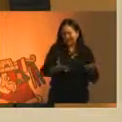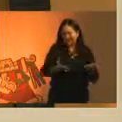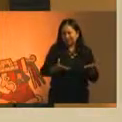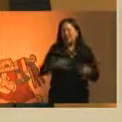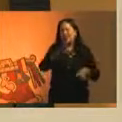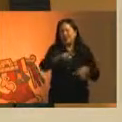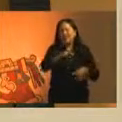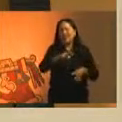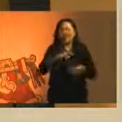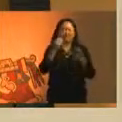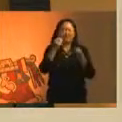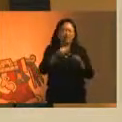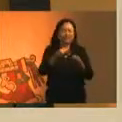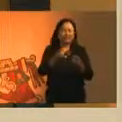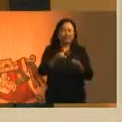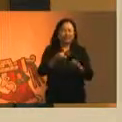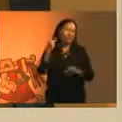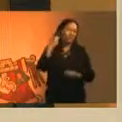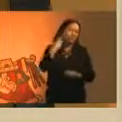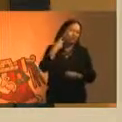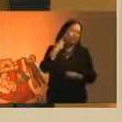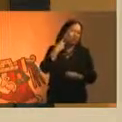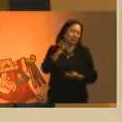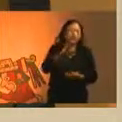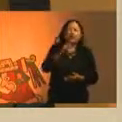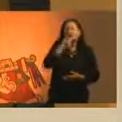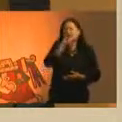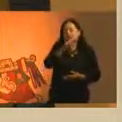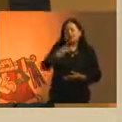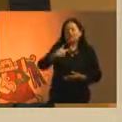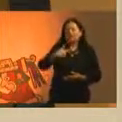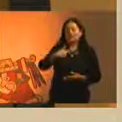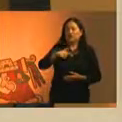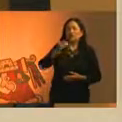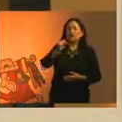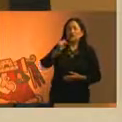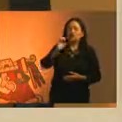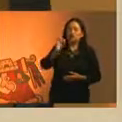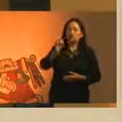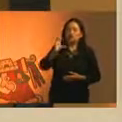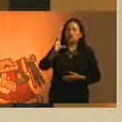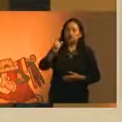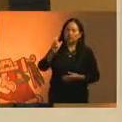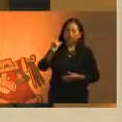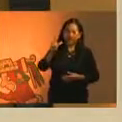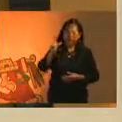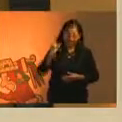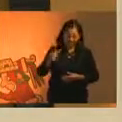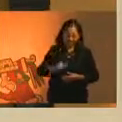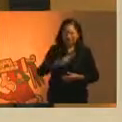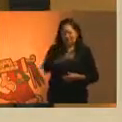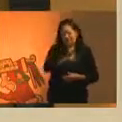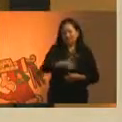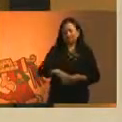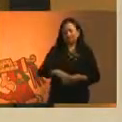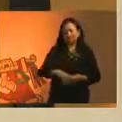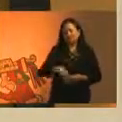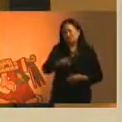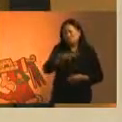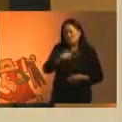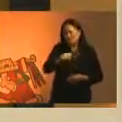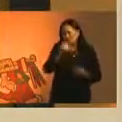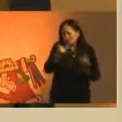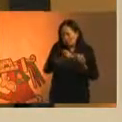políticos del partido oficial se decían socialistas y querían construir una base de masas propias uno de ellos era de alberto tejera que decía